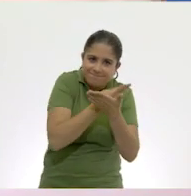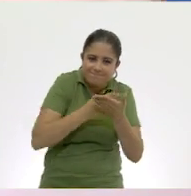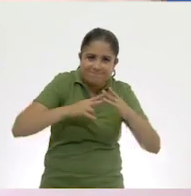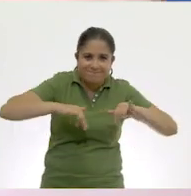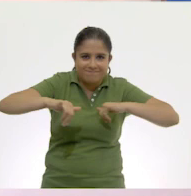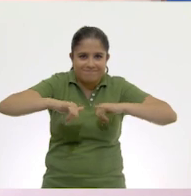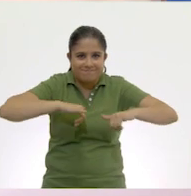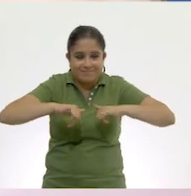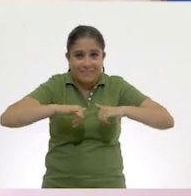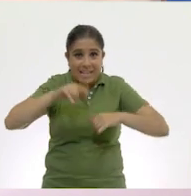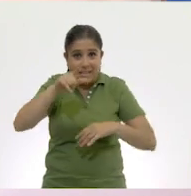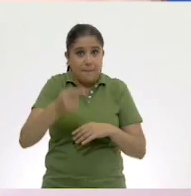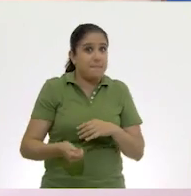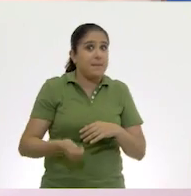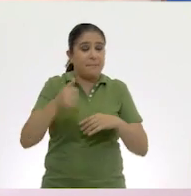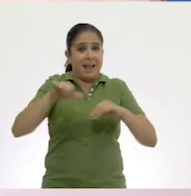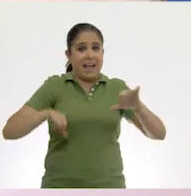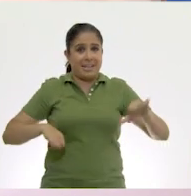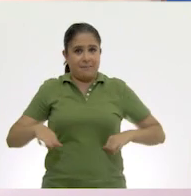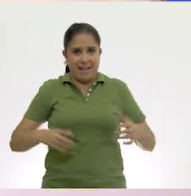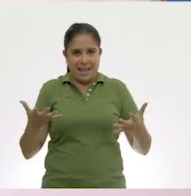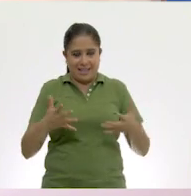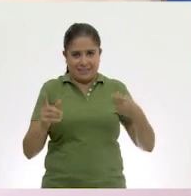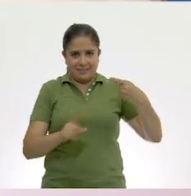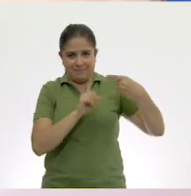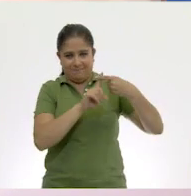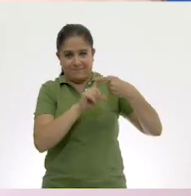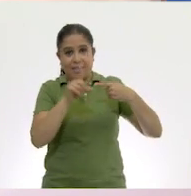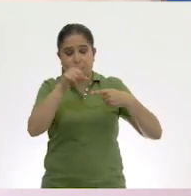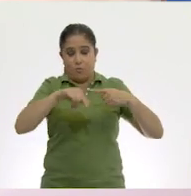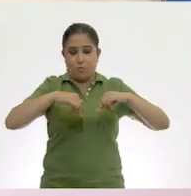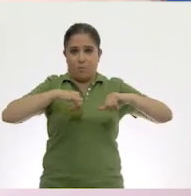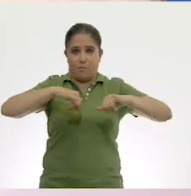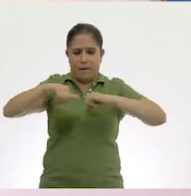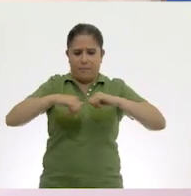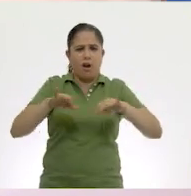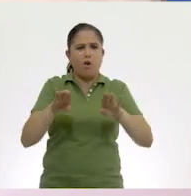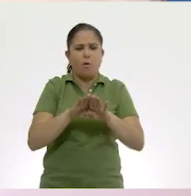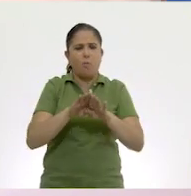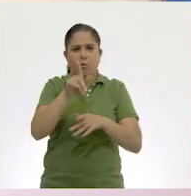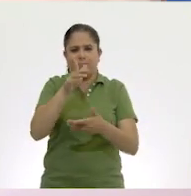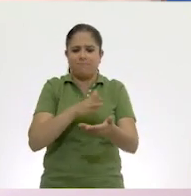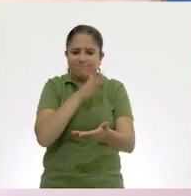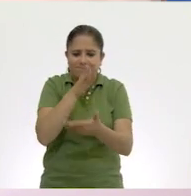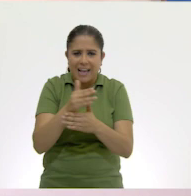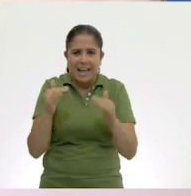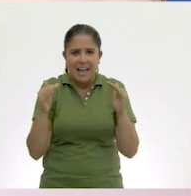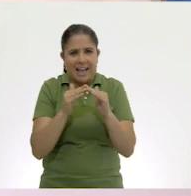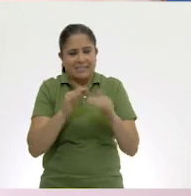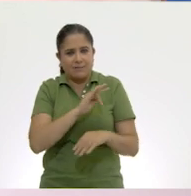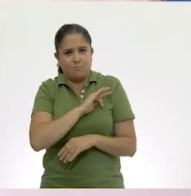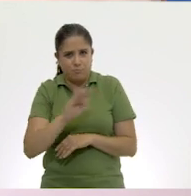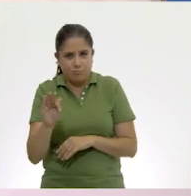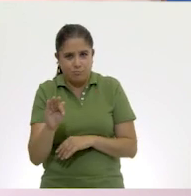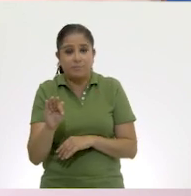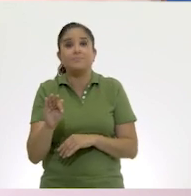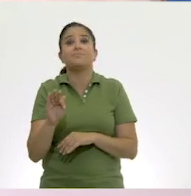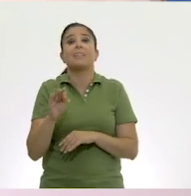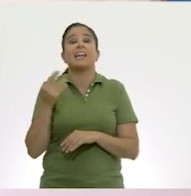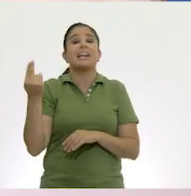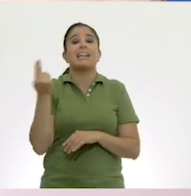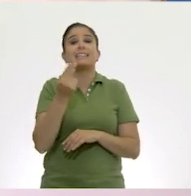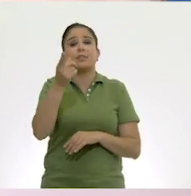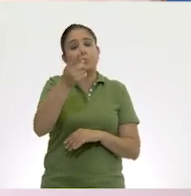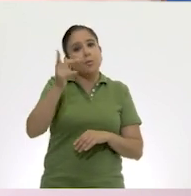esa es la primera actividad que vamos a realizar un croquis de cómo llegar a tu casa para esto necesitamos